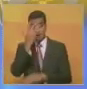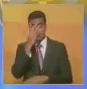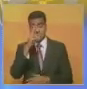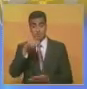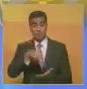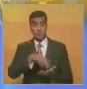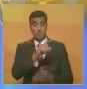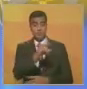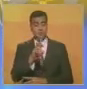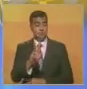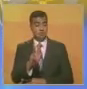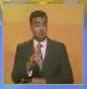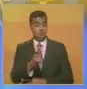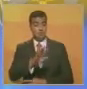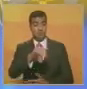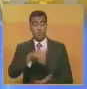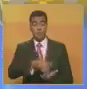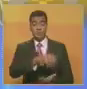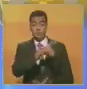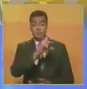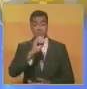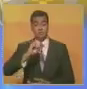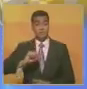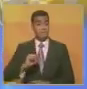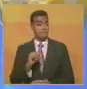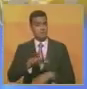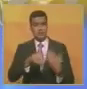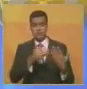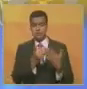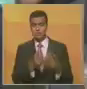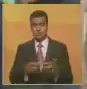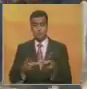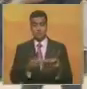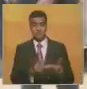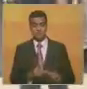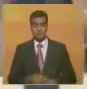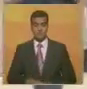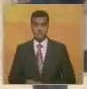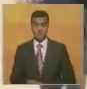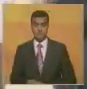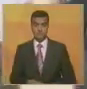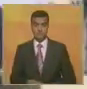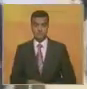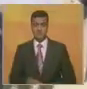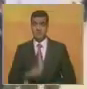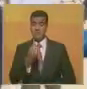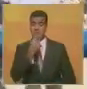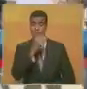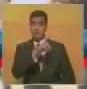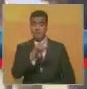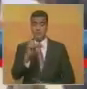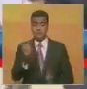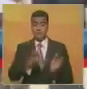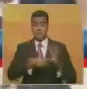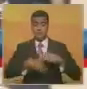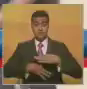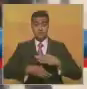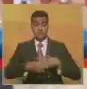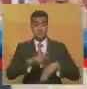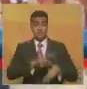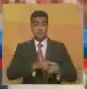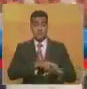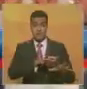2012 con el despliegue de 4200 funcionarios en todo el estado capril radonski Indicó que 21 puntos de atención médica estarán